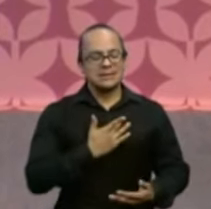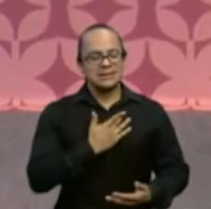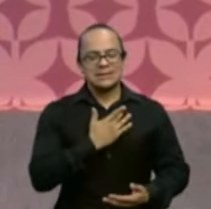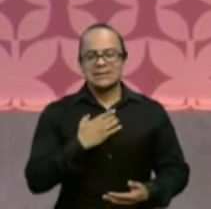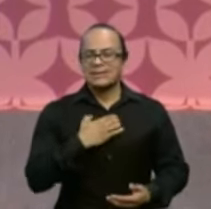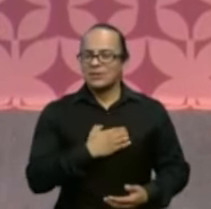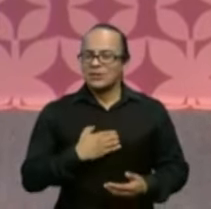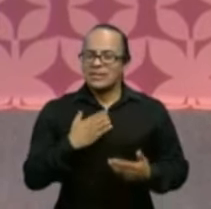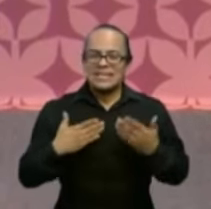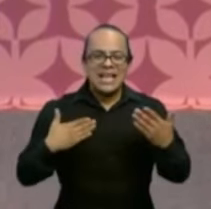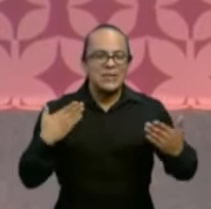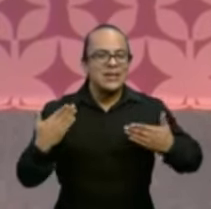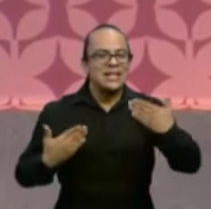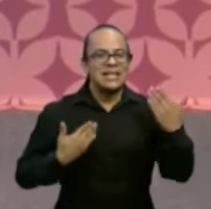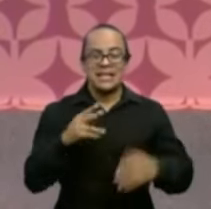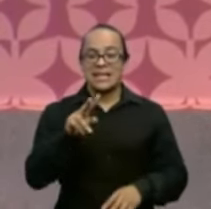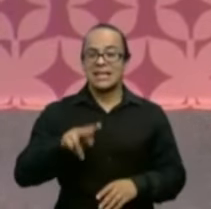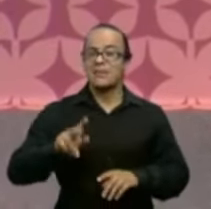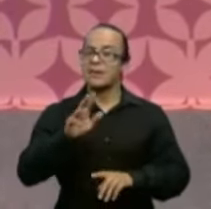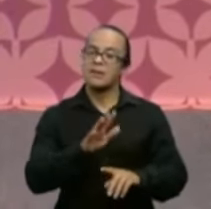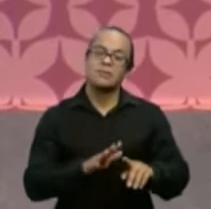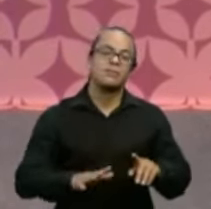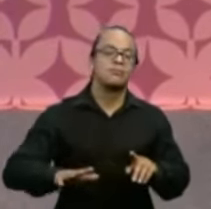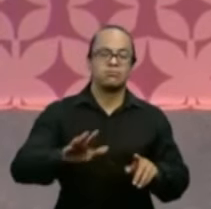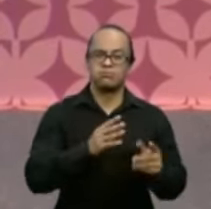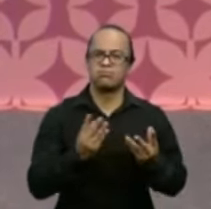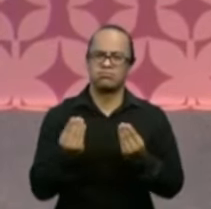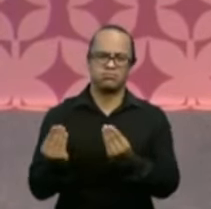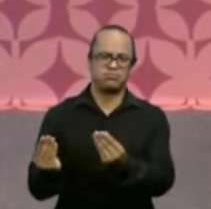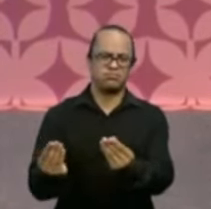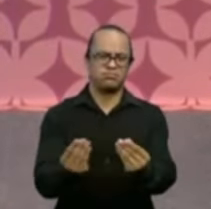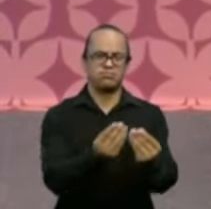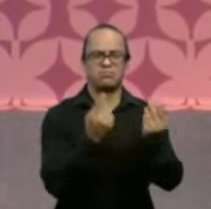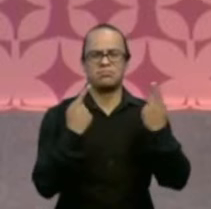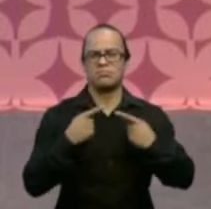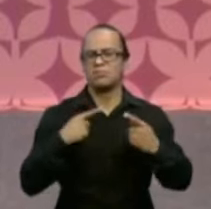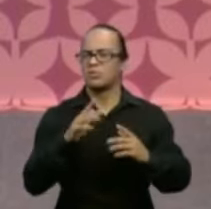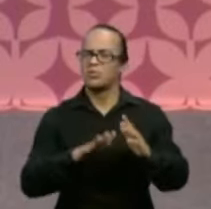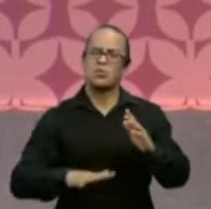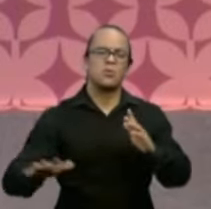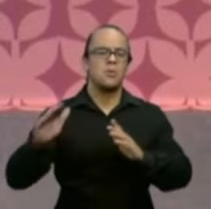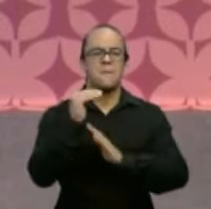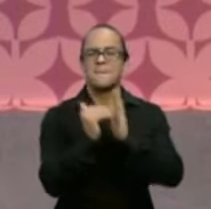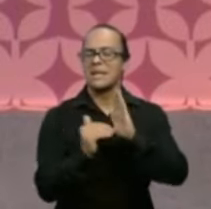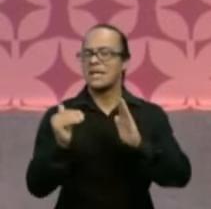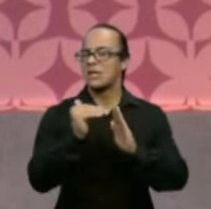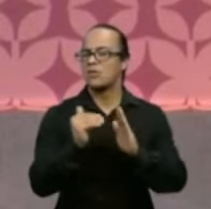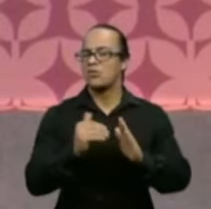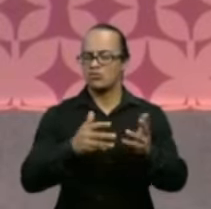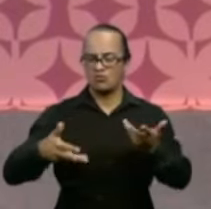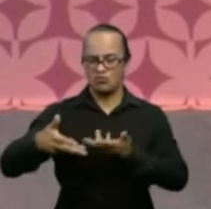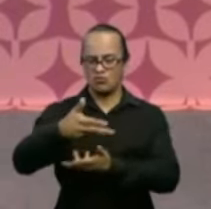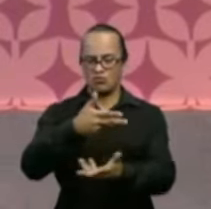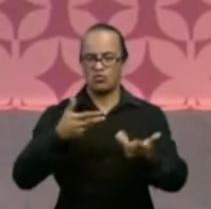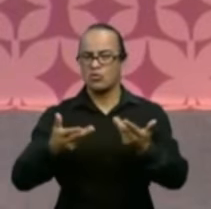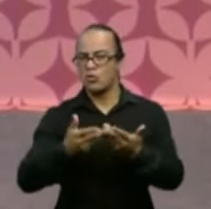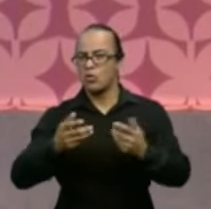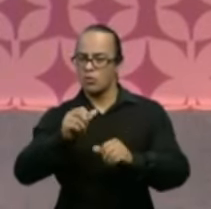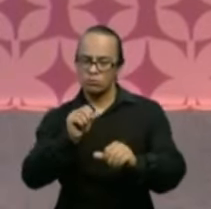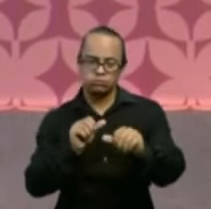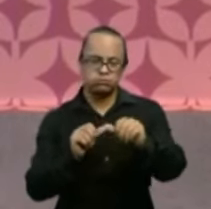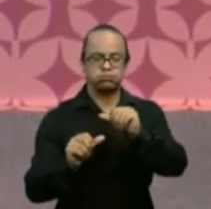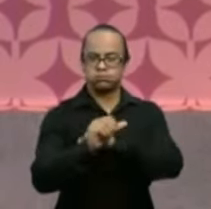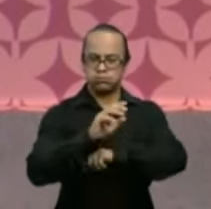mi corazón y en el de millones de mexiquenses, lo vamos a transformar en energía para lograr un estado cada